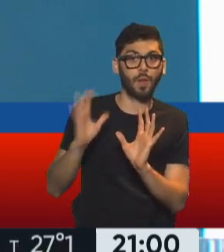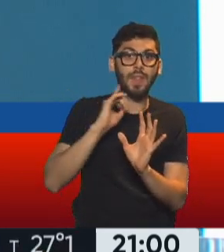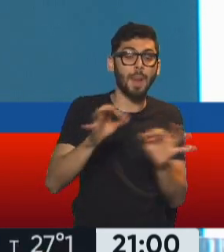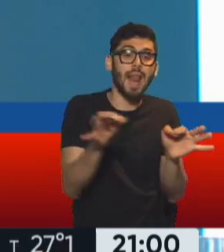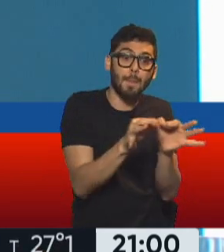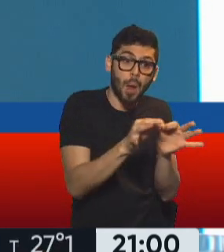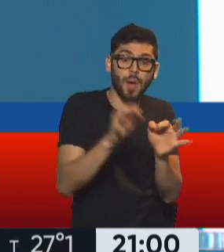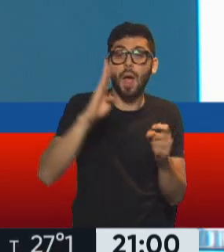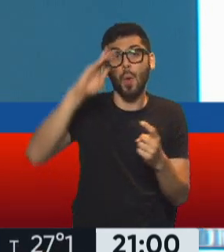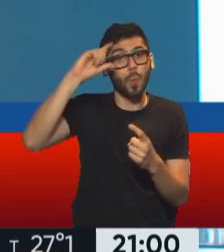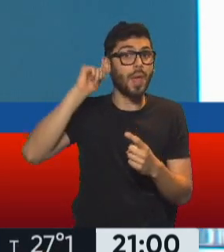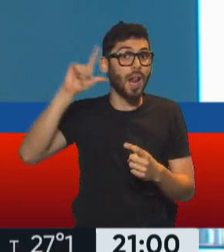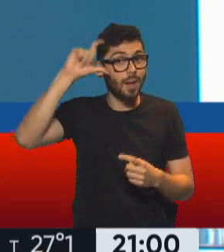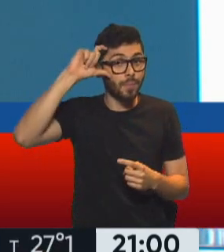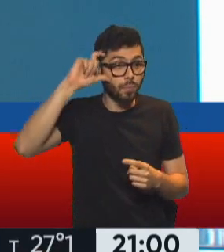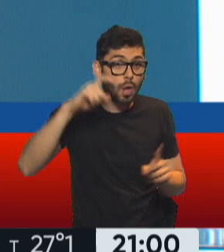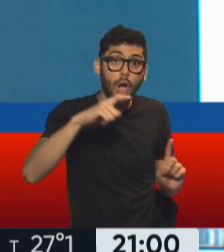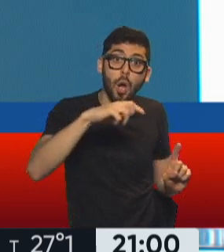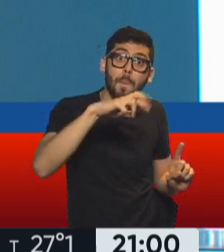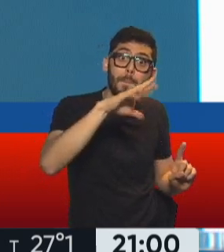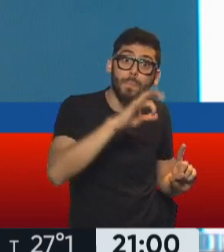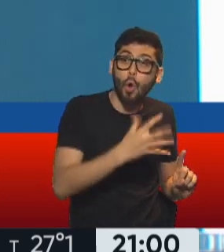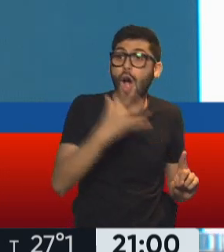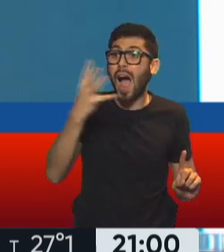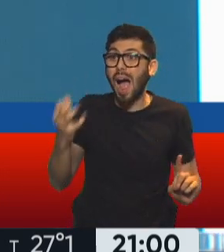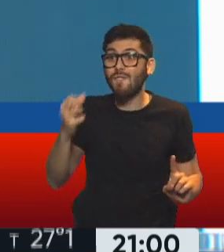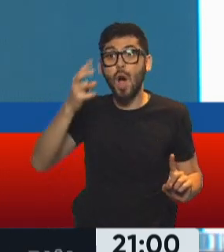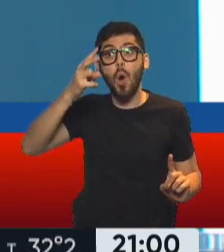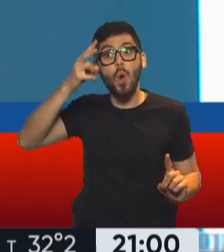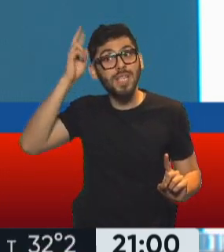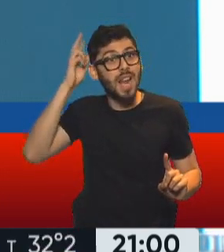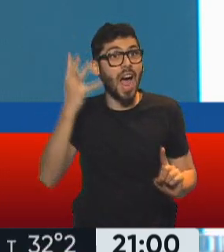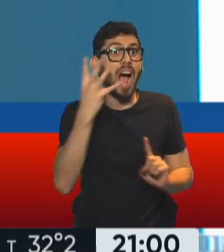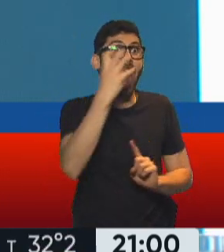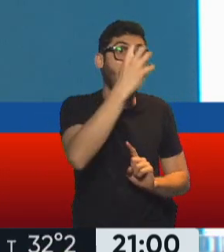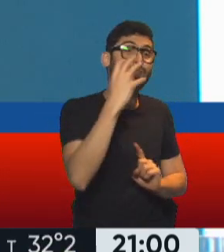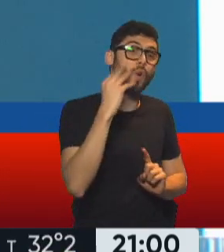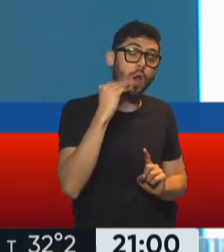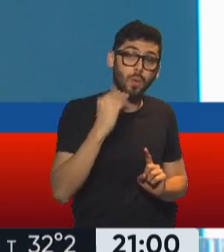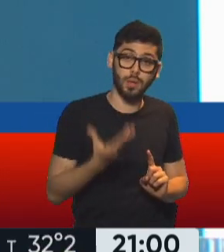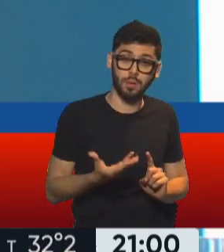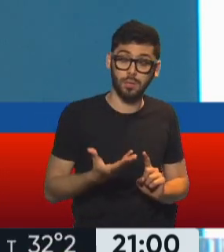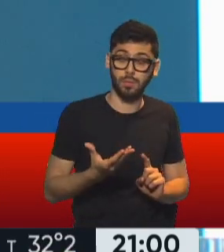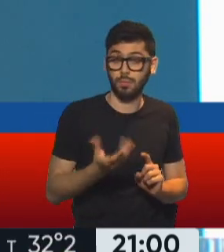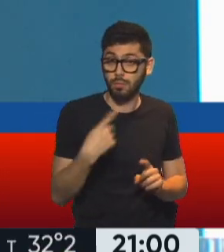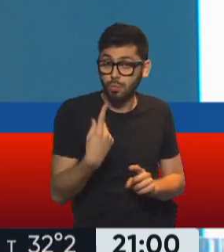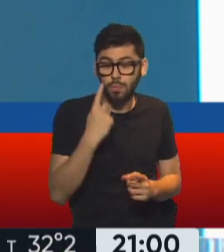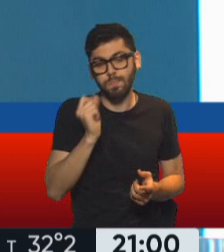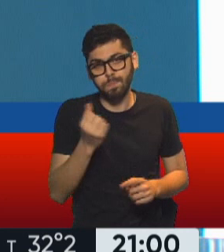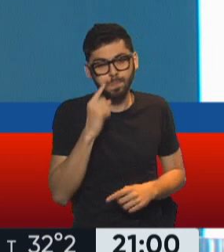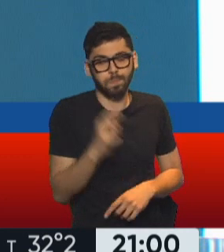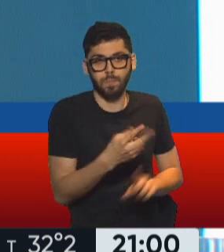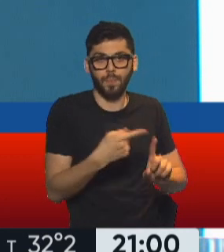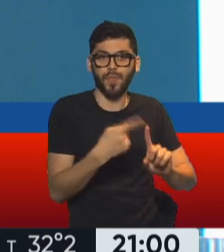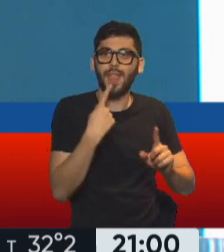Malvinas. El PRO defiende los intereses chilenos y defiende los intereses británicos. Hemos llegado a escuchar que han dicho que las